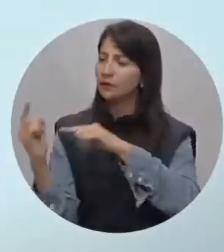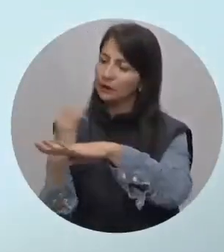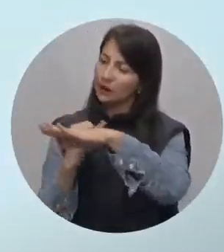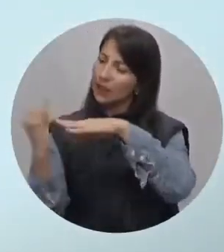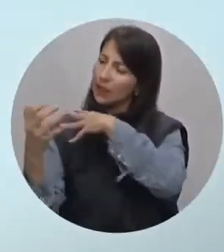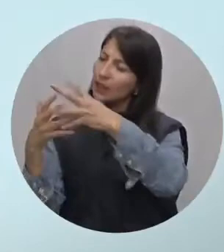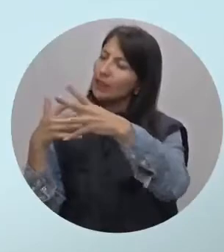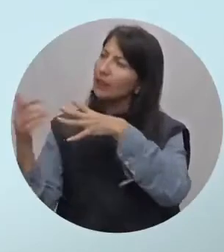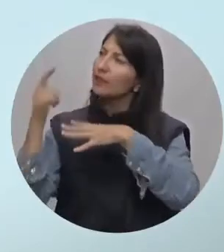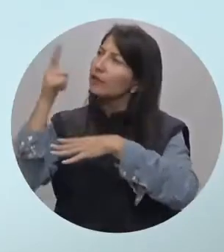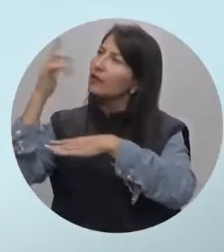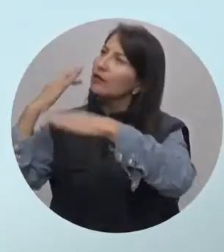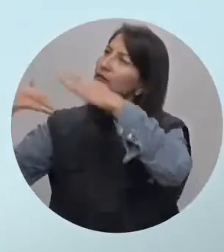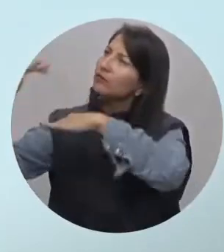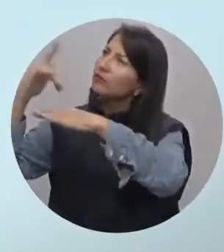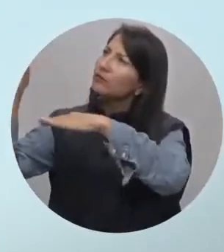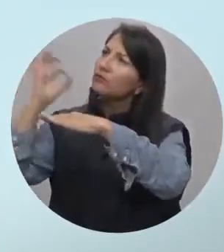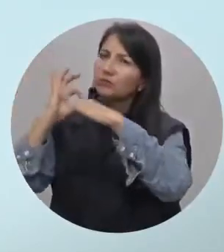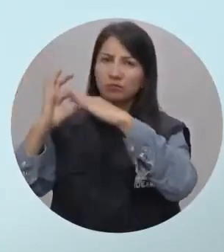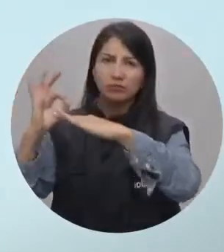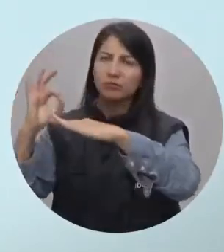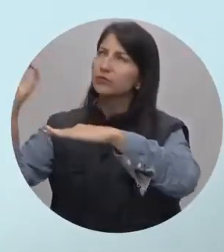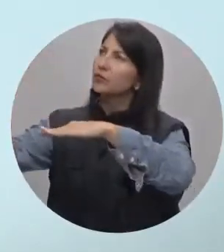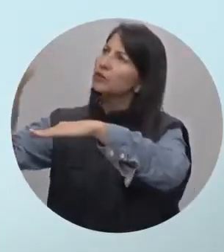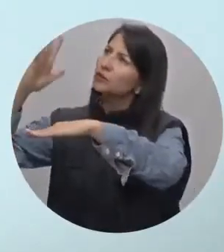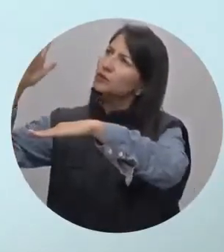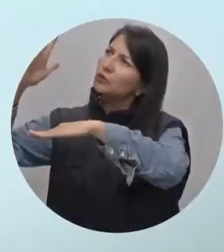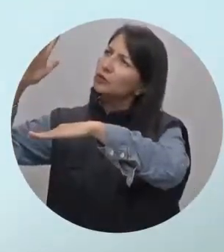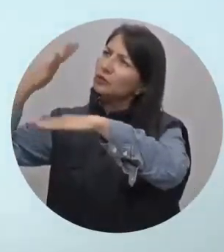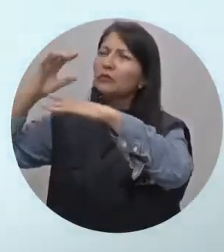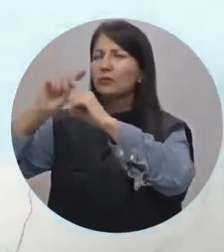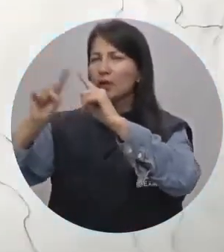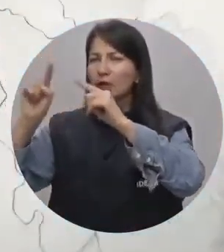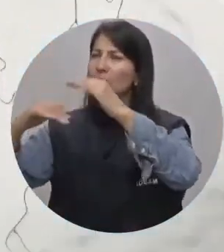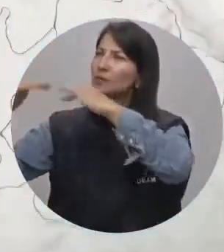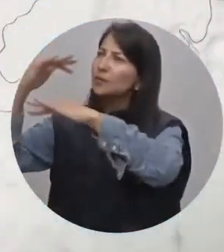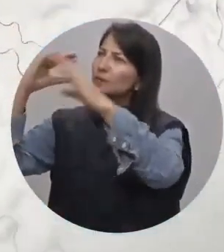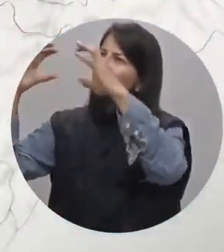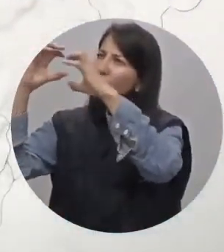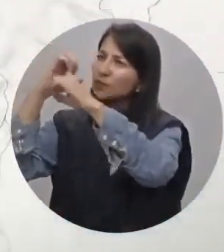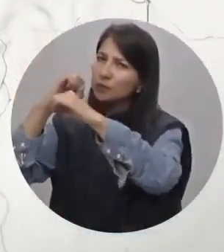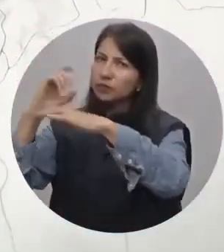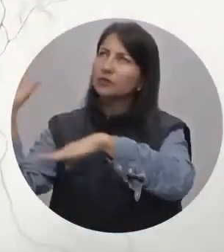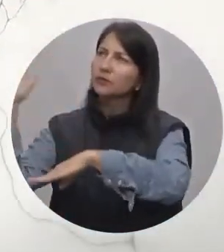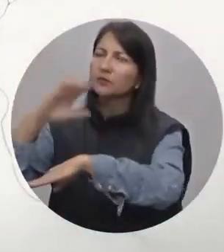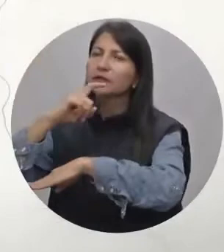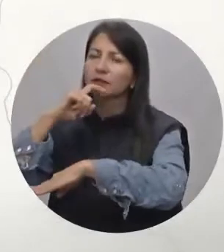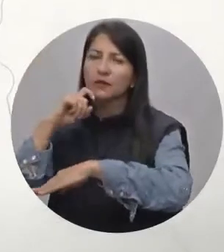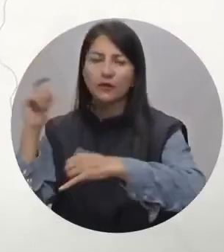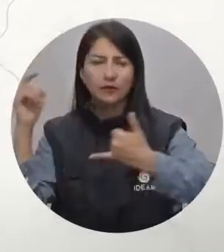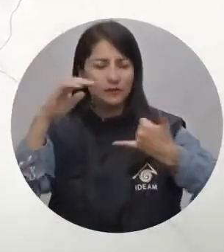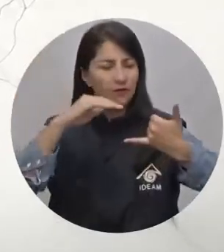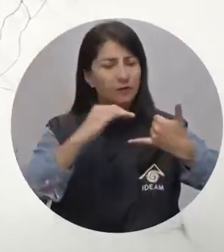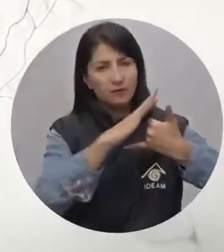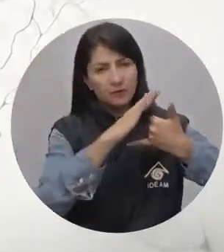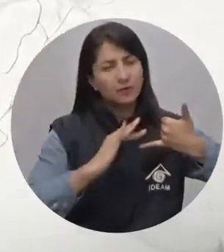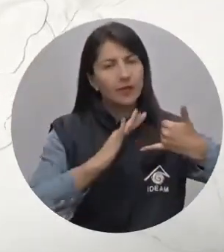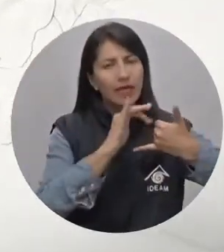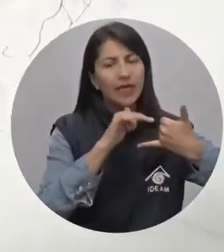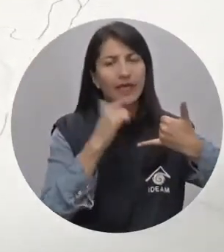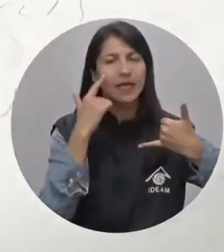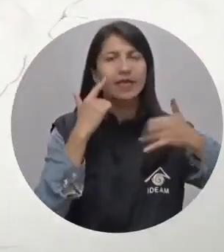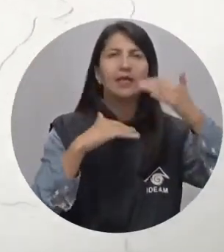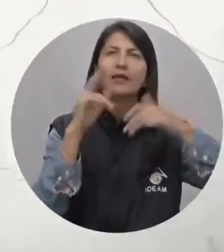San Andrés y Providencia, el panorama se mantiene dentro de la tendencia de los últimos días, con sol. Tarde nubosa habrá en la región del